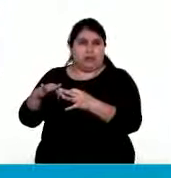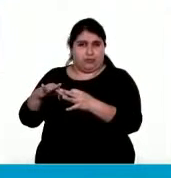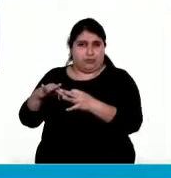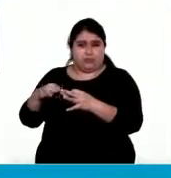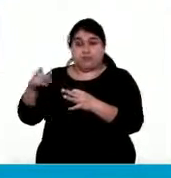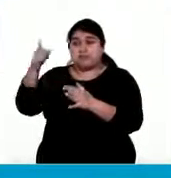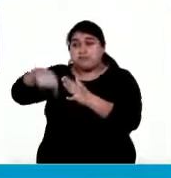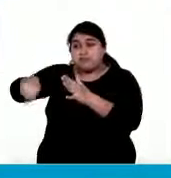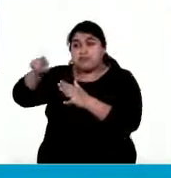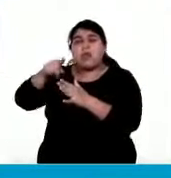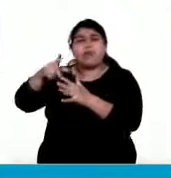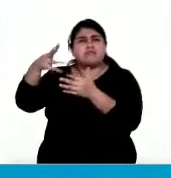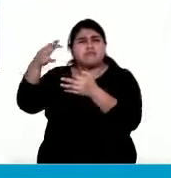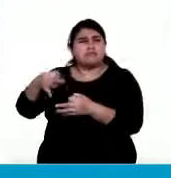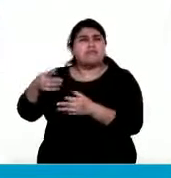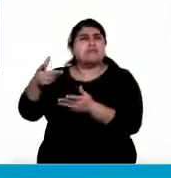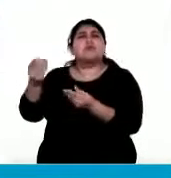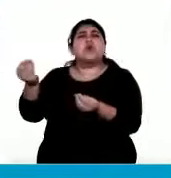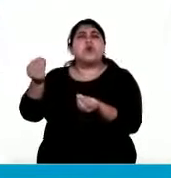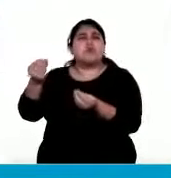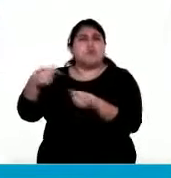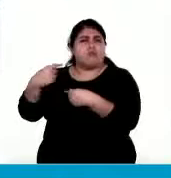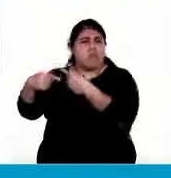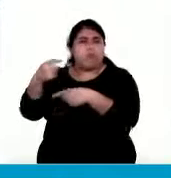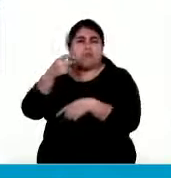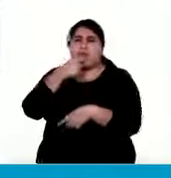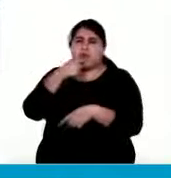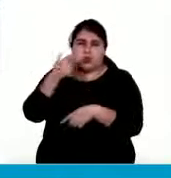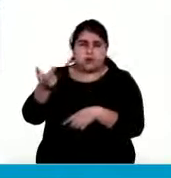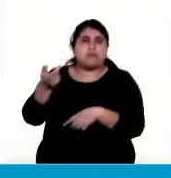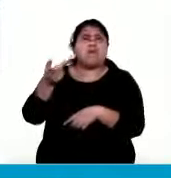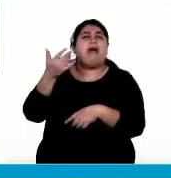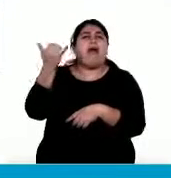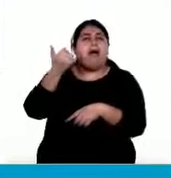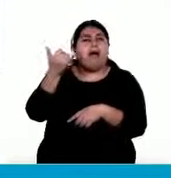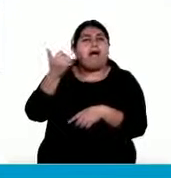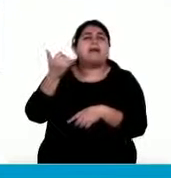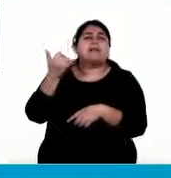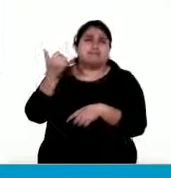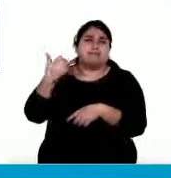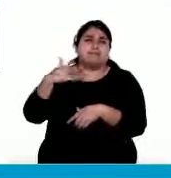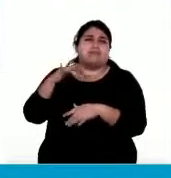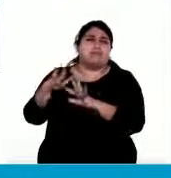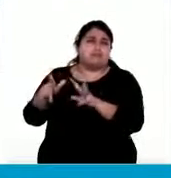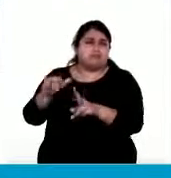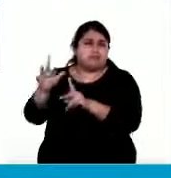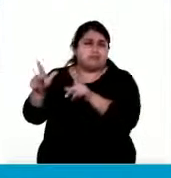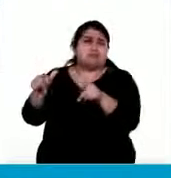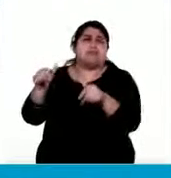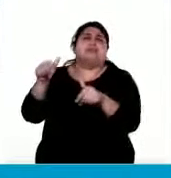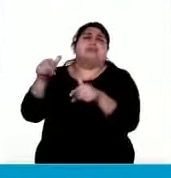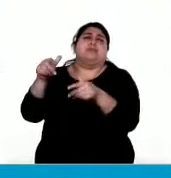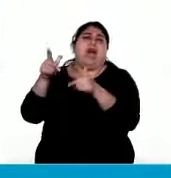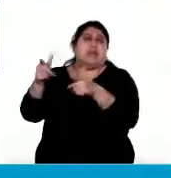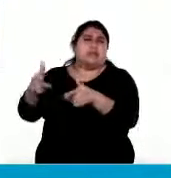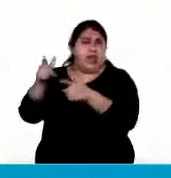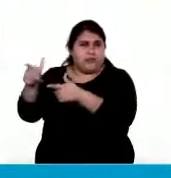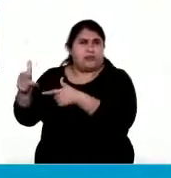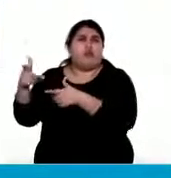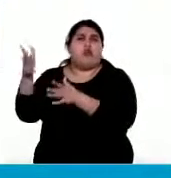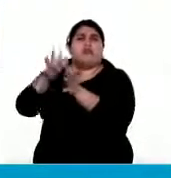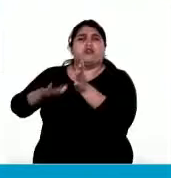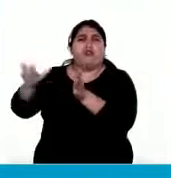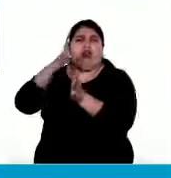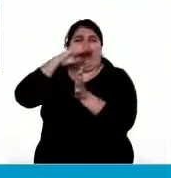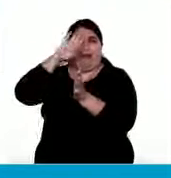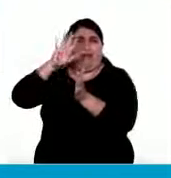Dios. Estoy hablando de los delitos que se están produciendo en las zonas rurales. ¿Y cómo